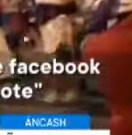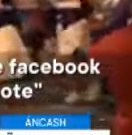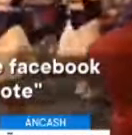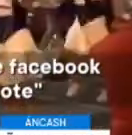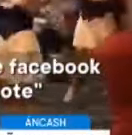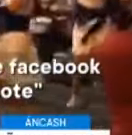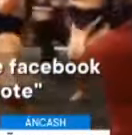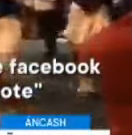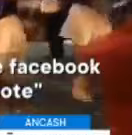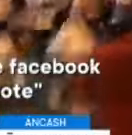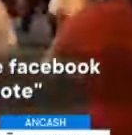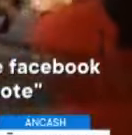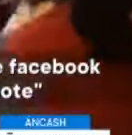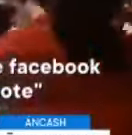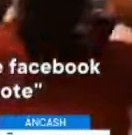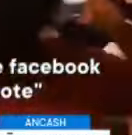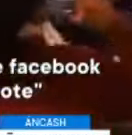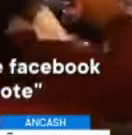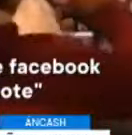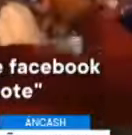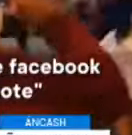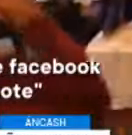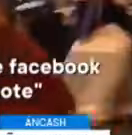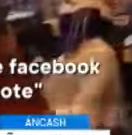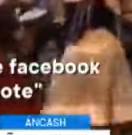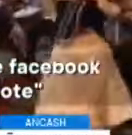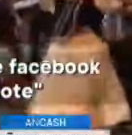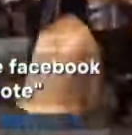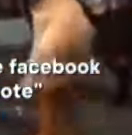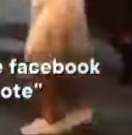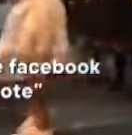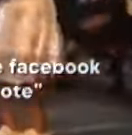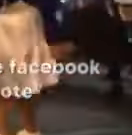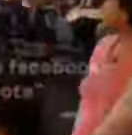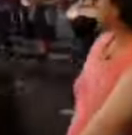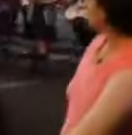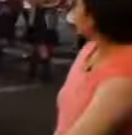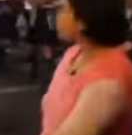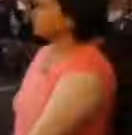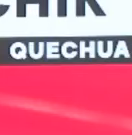Barku Kunapin, San Pedrituta Purichinjaku.